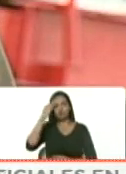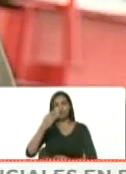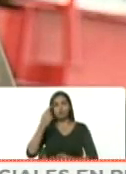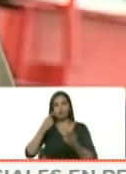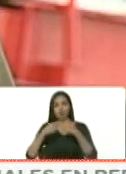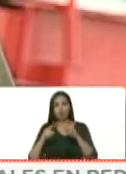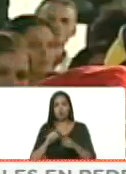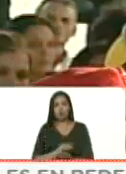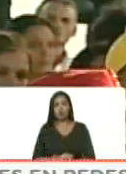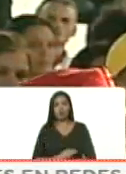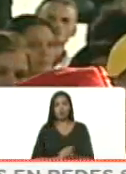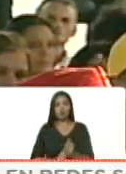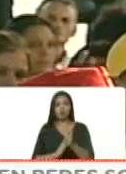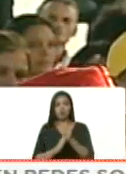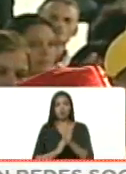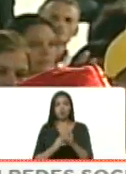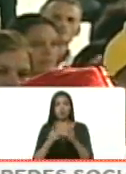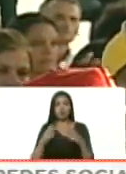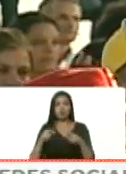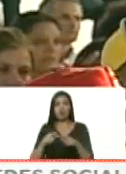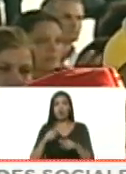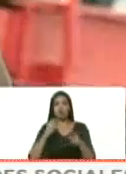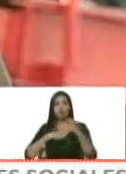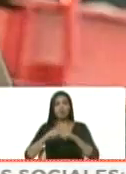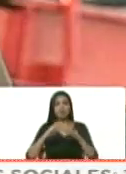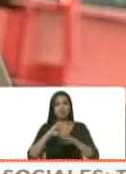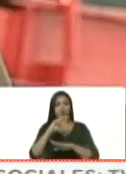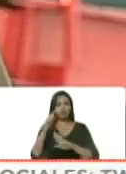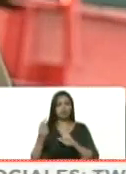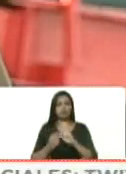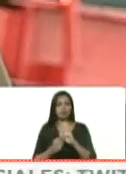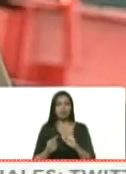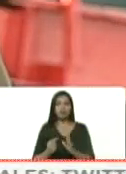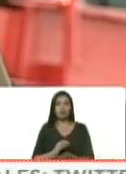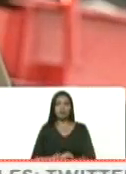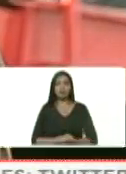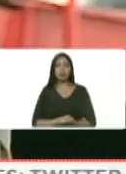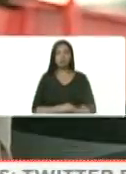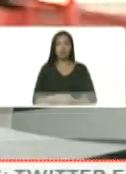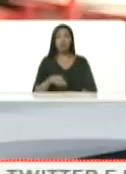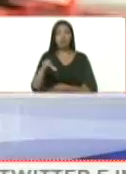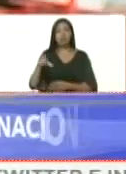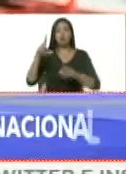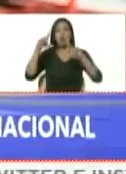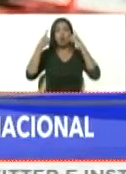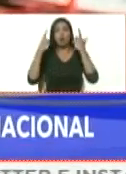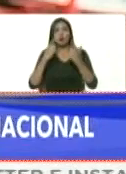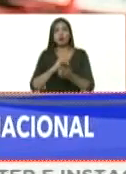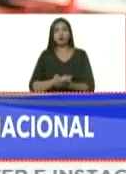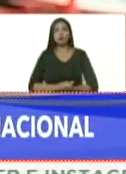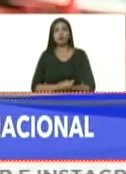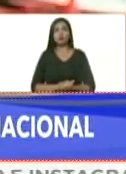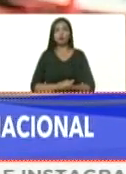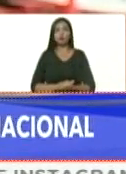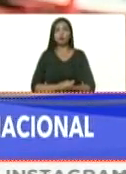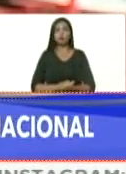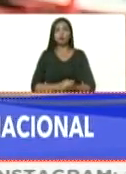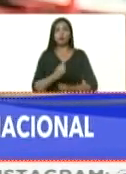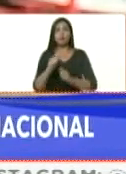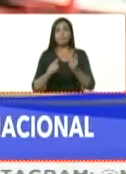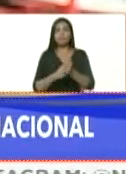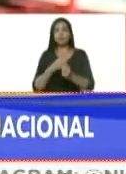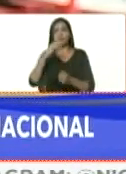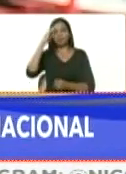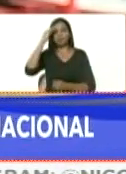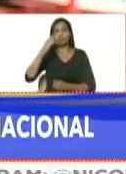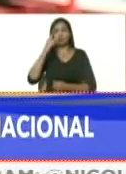Romero, comandante de la Zona de Defensa Integral del Estado La Guaira, al vicealmirante